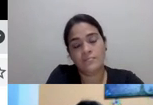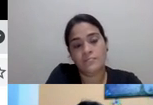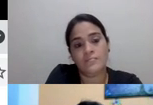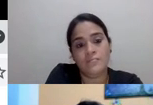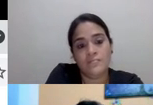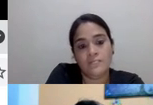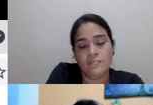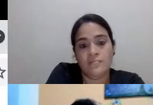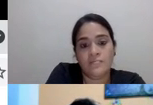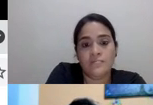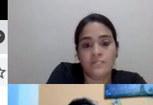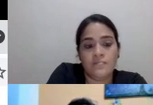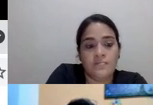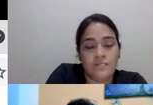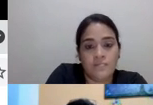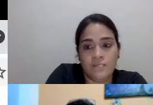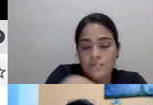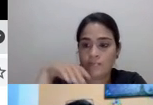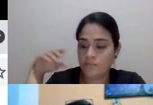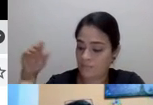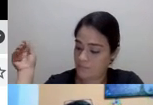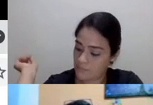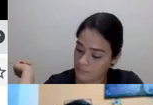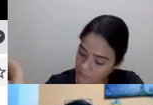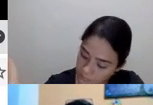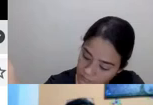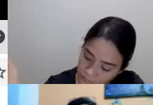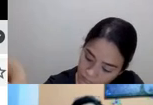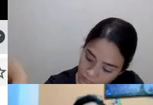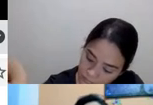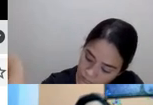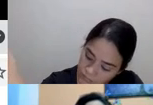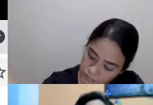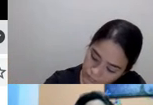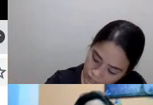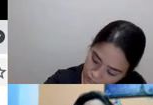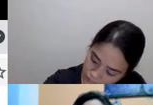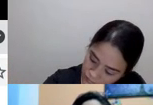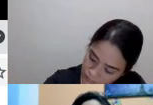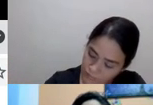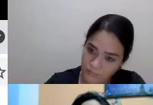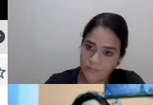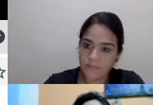lo puede hacer manualmente, como una vez completado. Entonces voy a poner una vez completado.